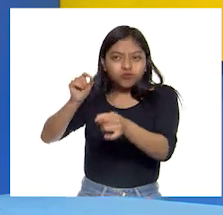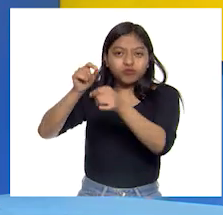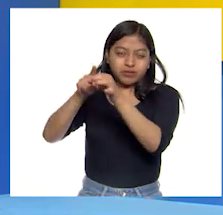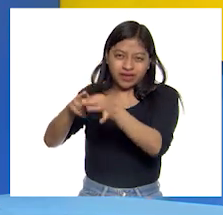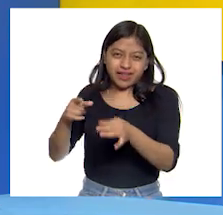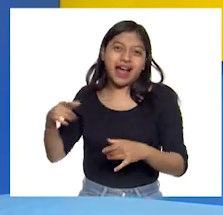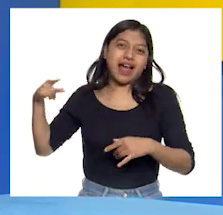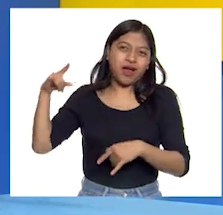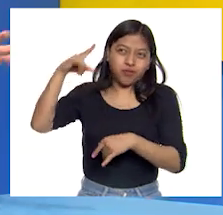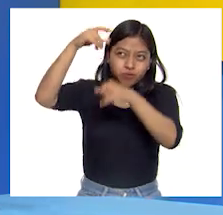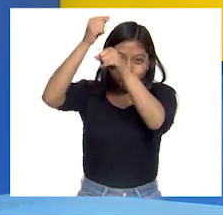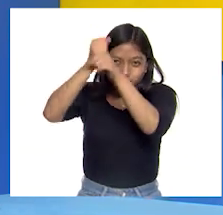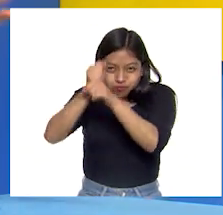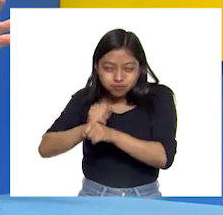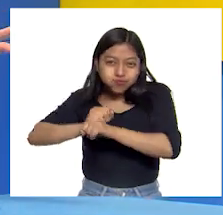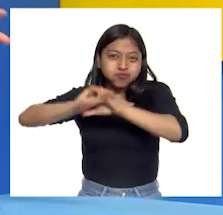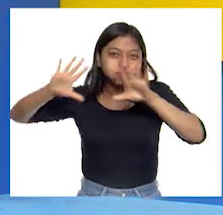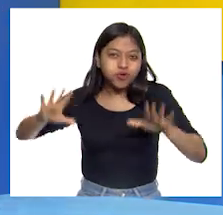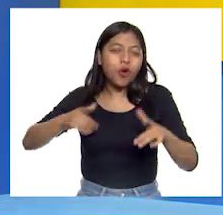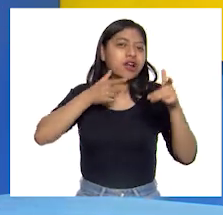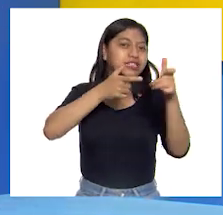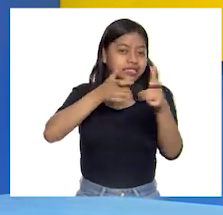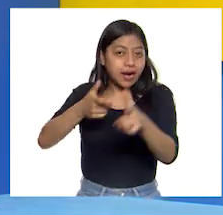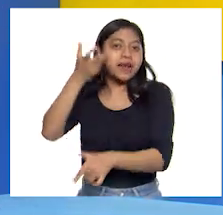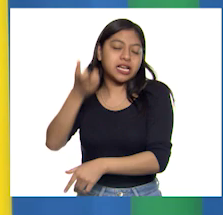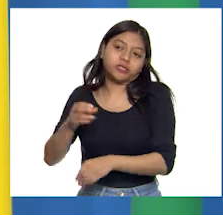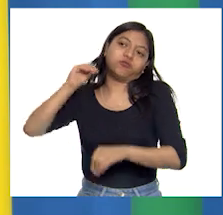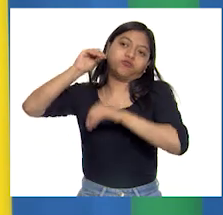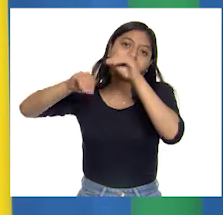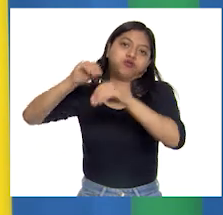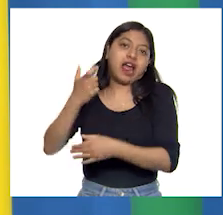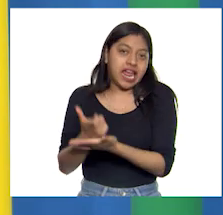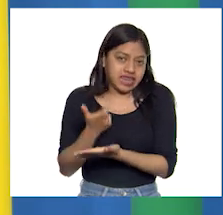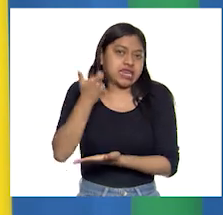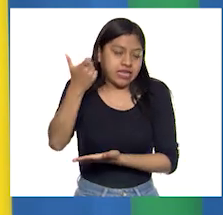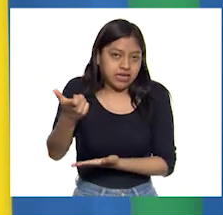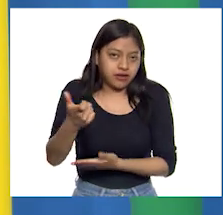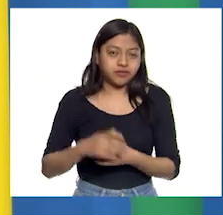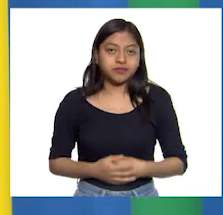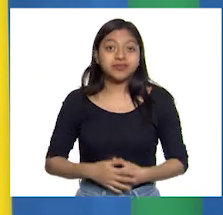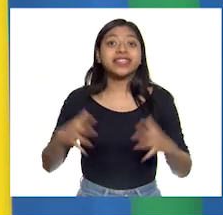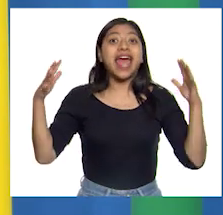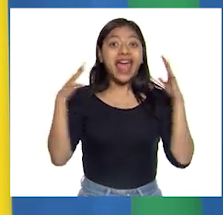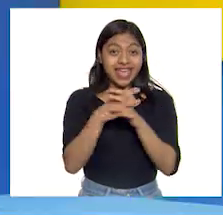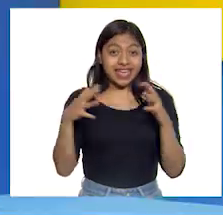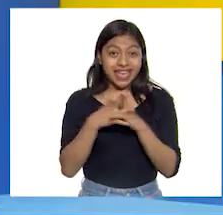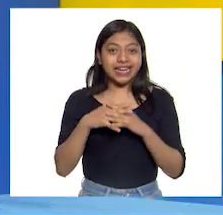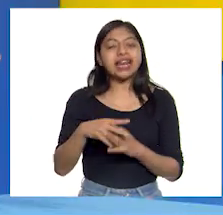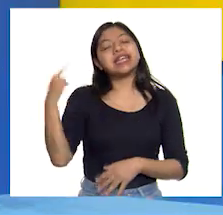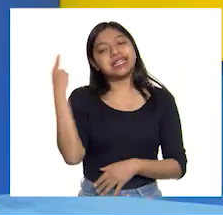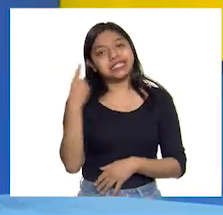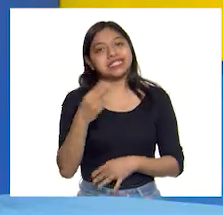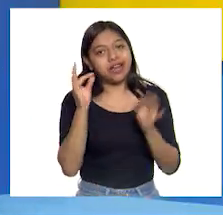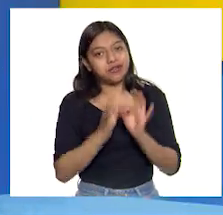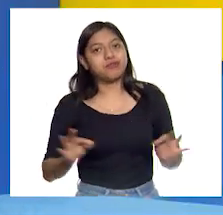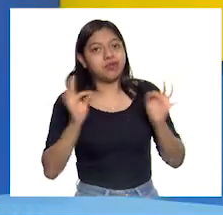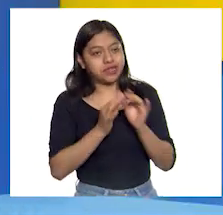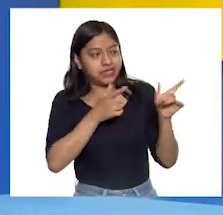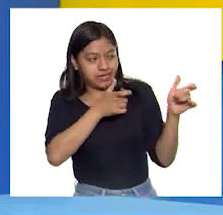artillería, aviones, explosivos, armas, y pues en medio de la guerra, la producción de juguetes realmente no era una